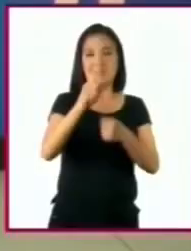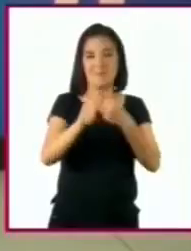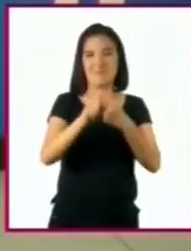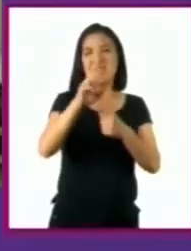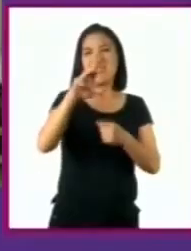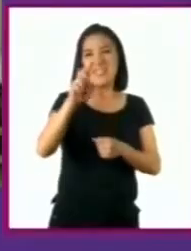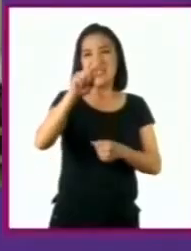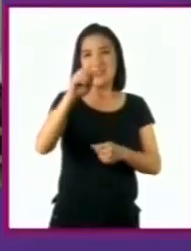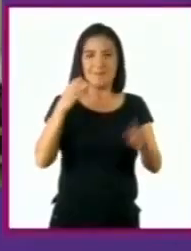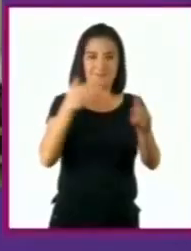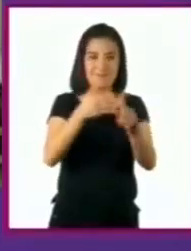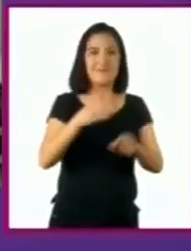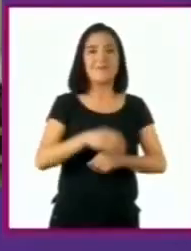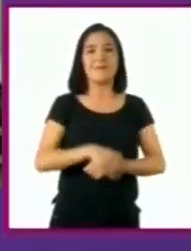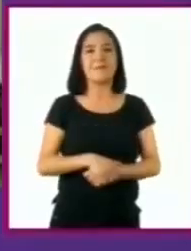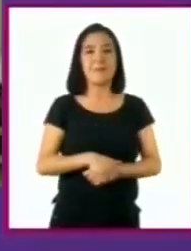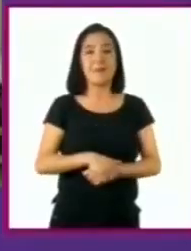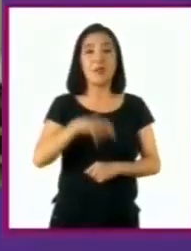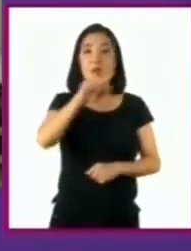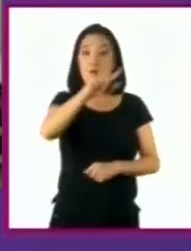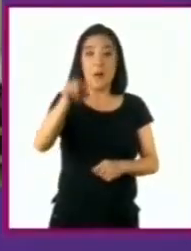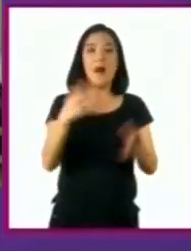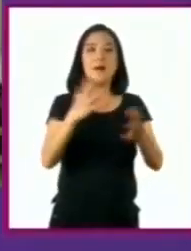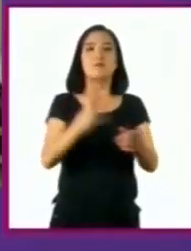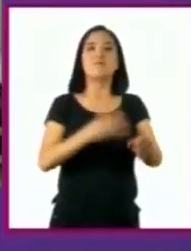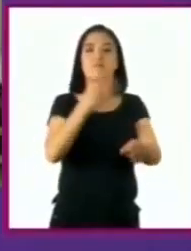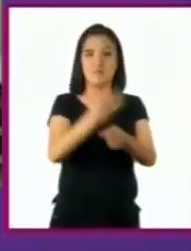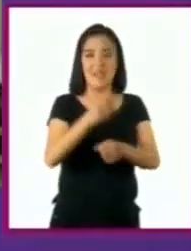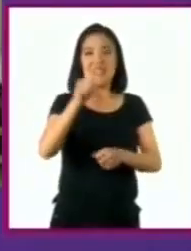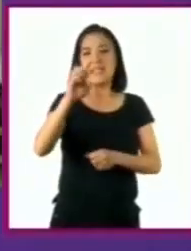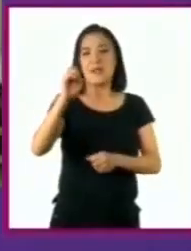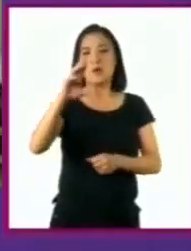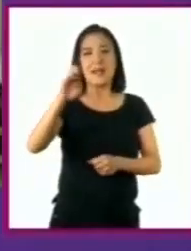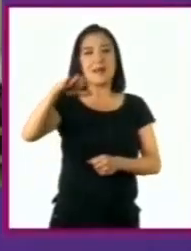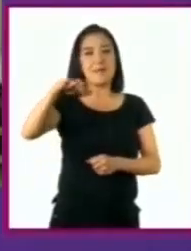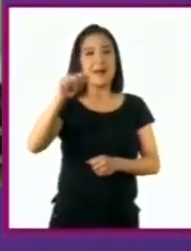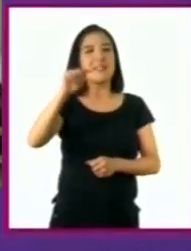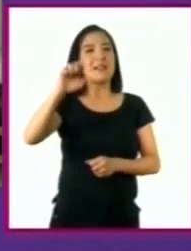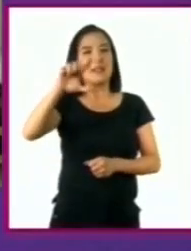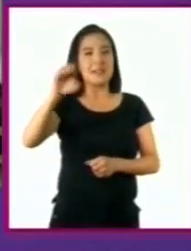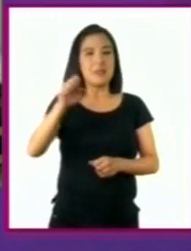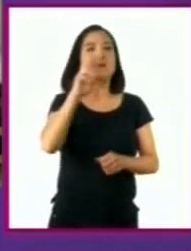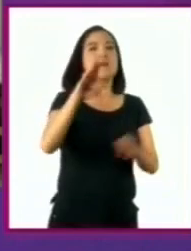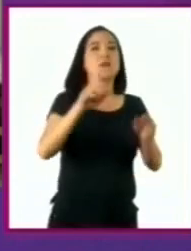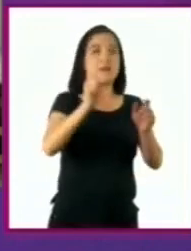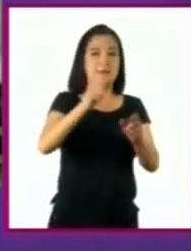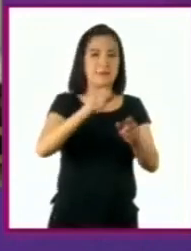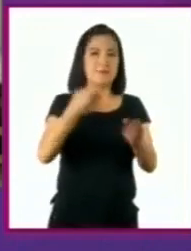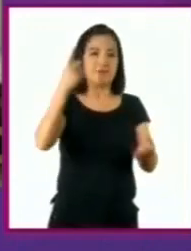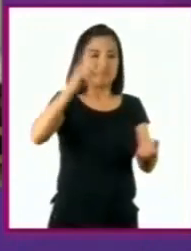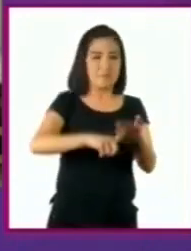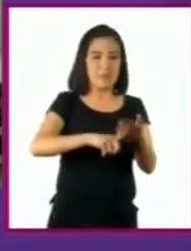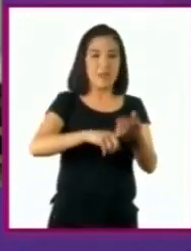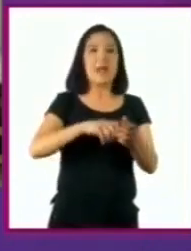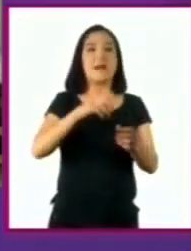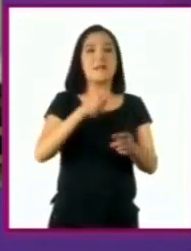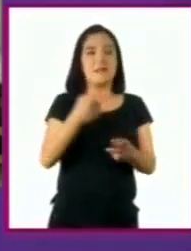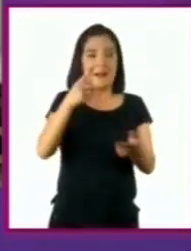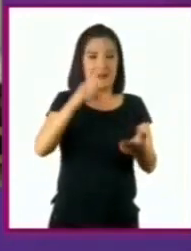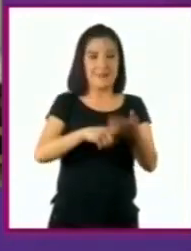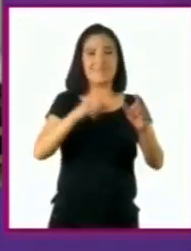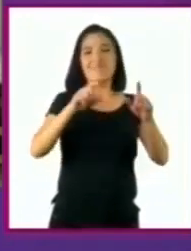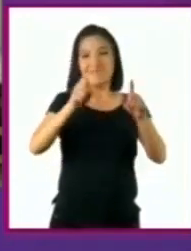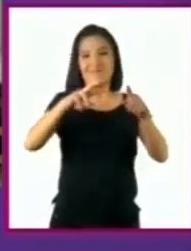reto. Aplicando el teorema de Tales, obtengan la medida de la longitud del segmento